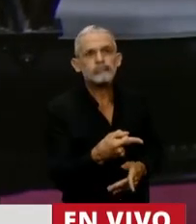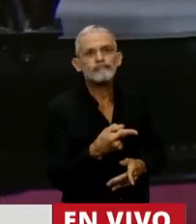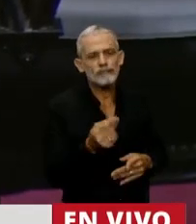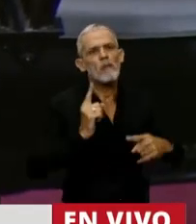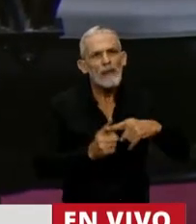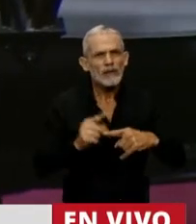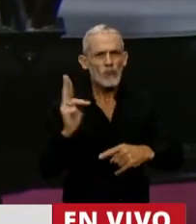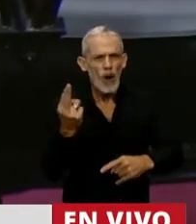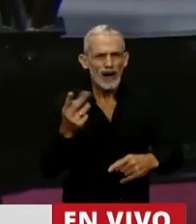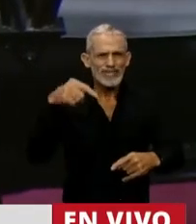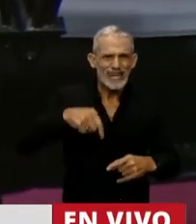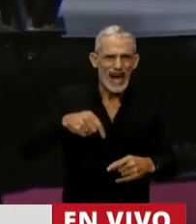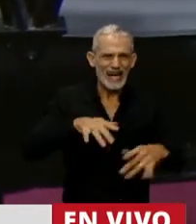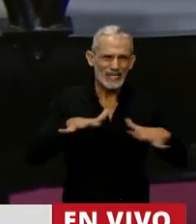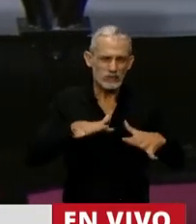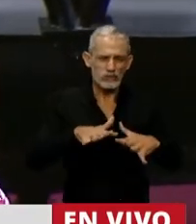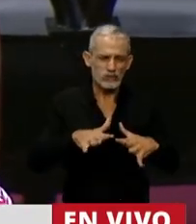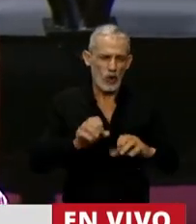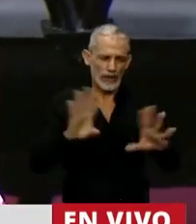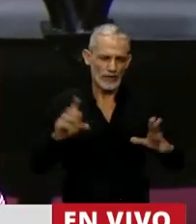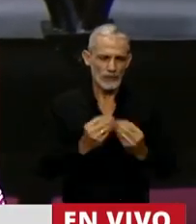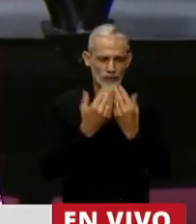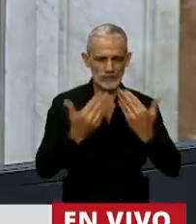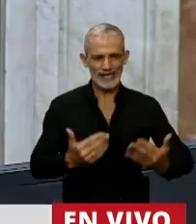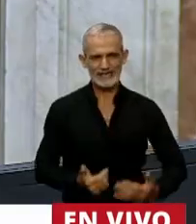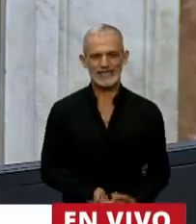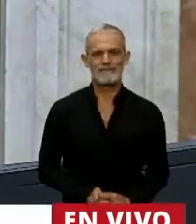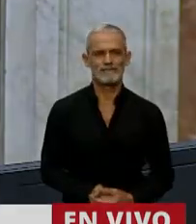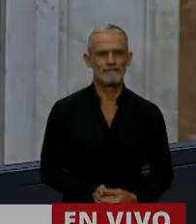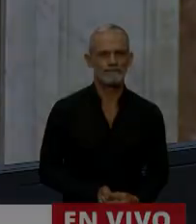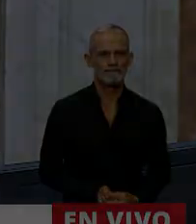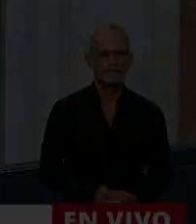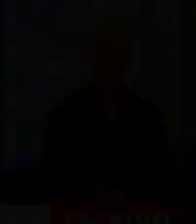sumamos más muertes a este panorama sombrío. Gracias, señor presidente. Gracias, diputada.